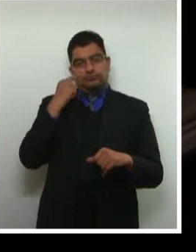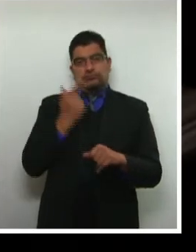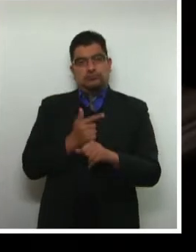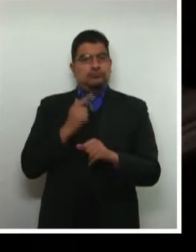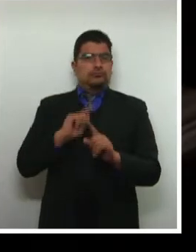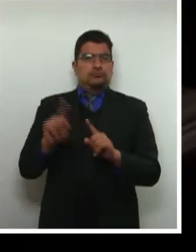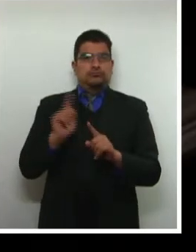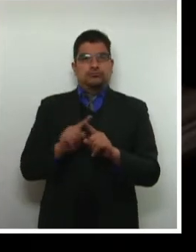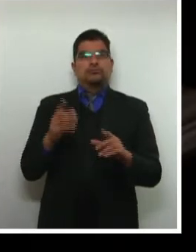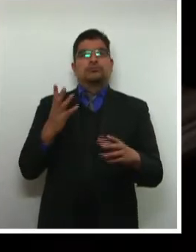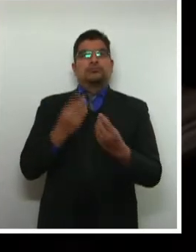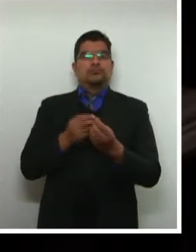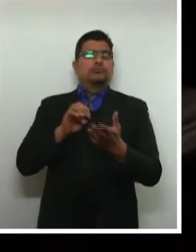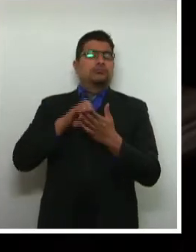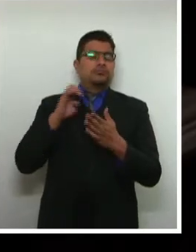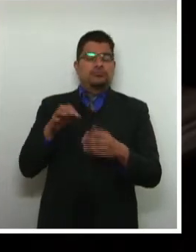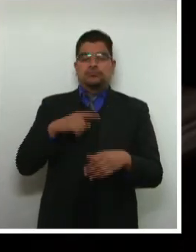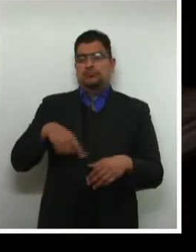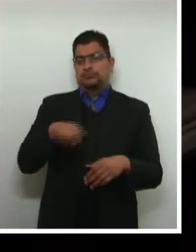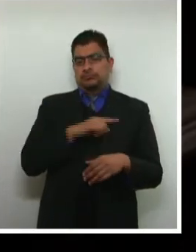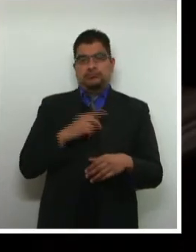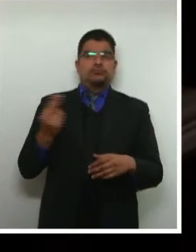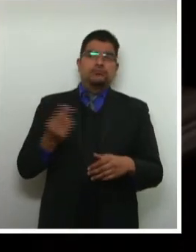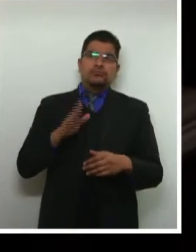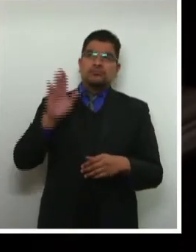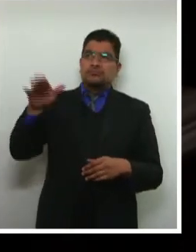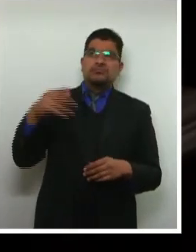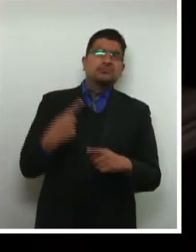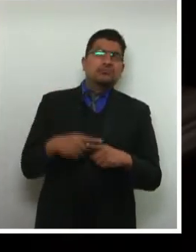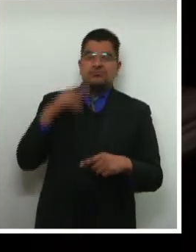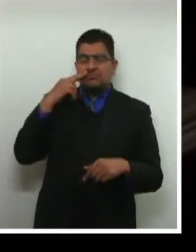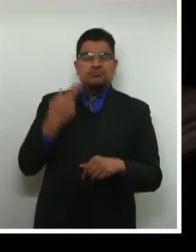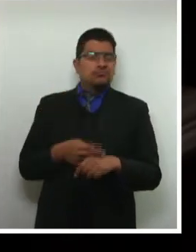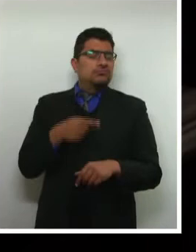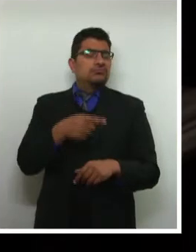y enfrentado que a la hora que necesitamos saber quién es el